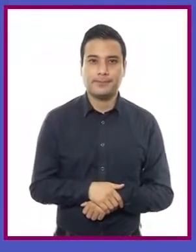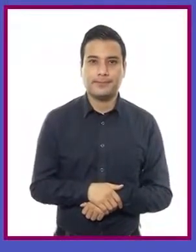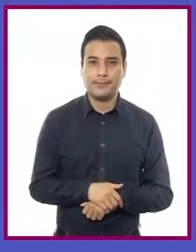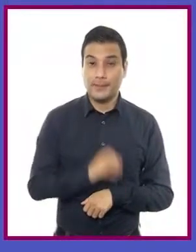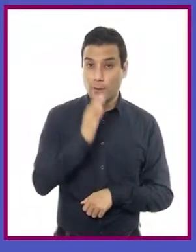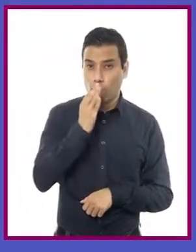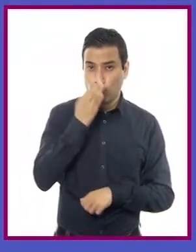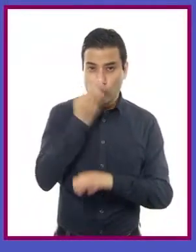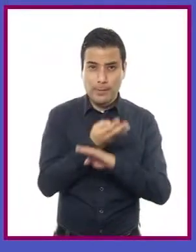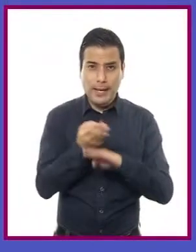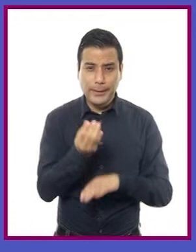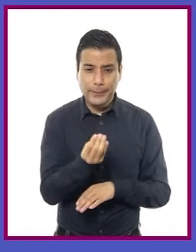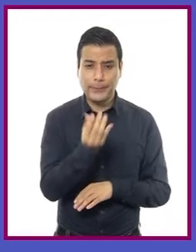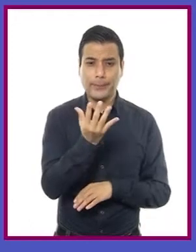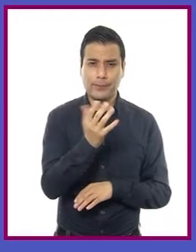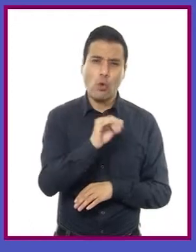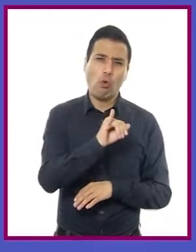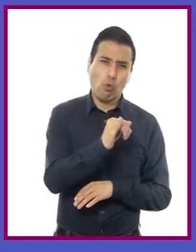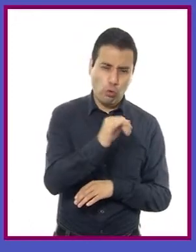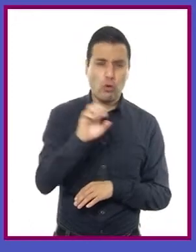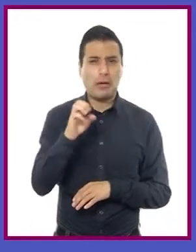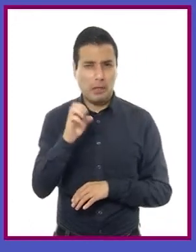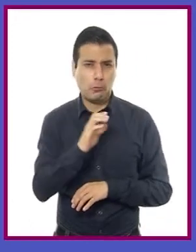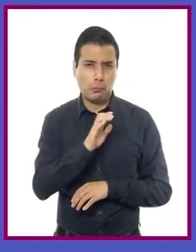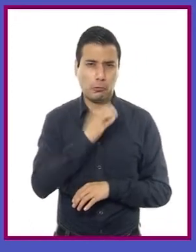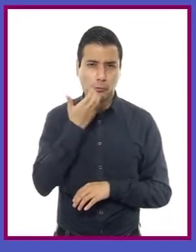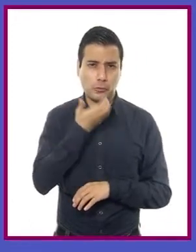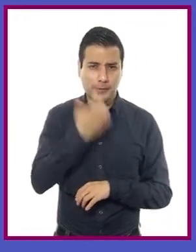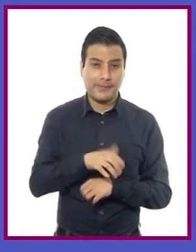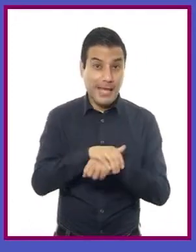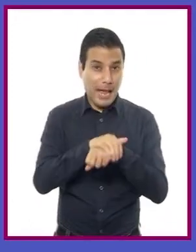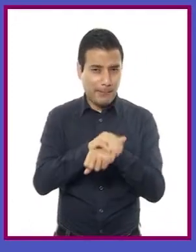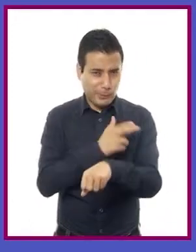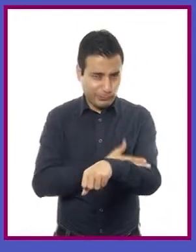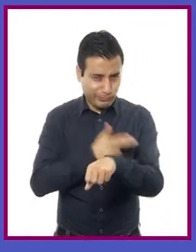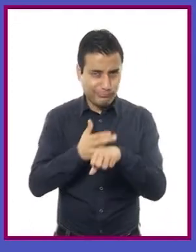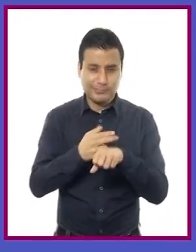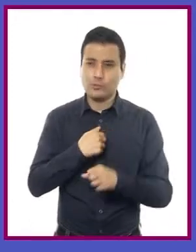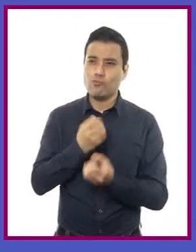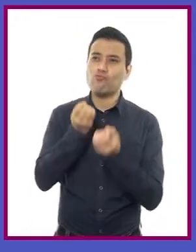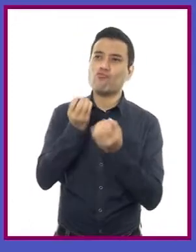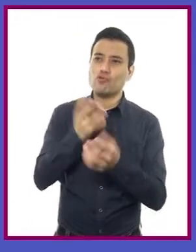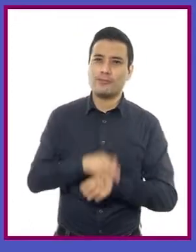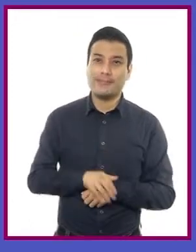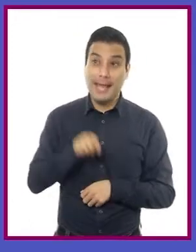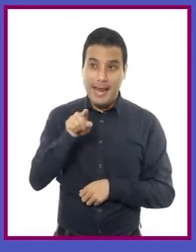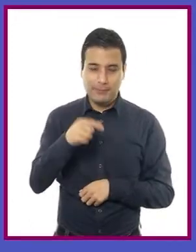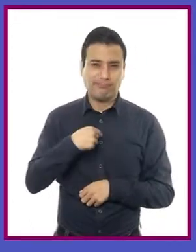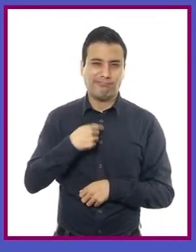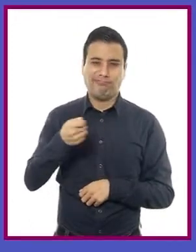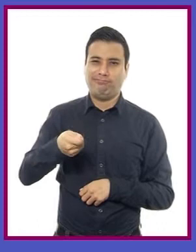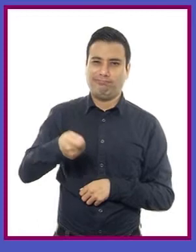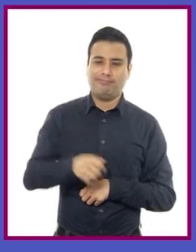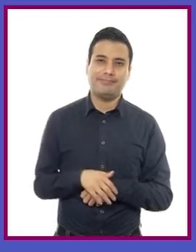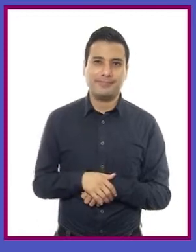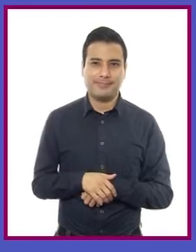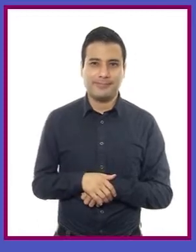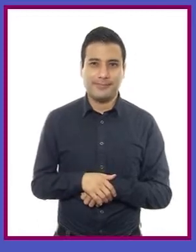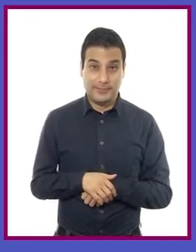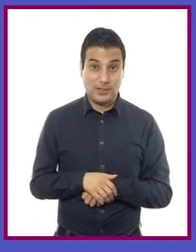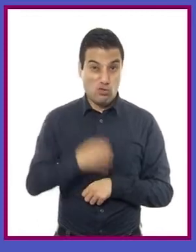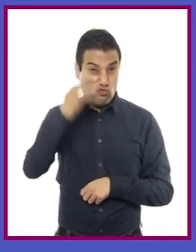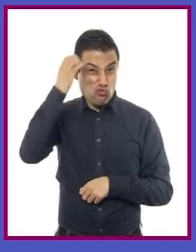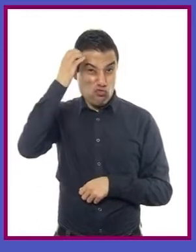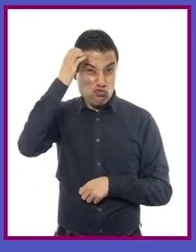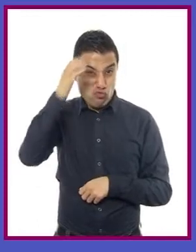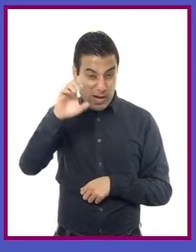Cultivo una rosa blanca, en junio como en enero, para el amigo sincero que me da su mano franca. Y para el cruel que